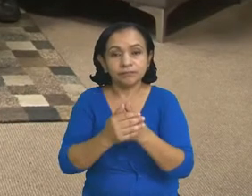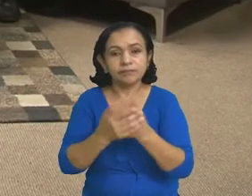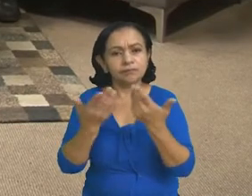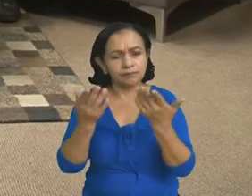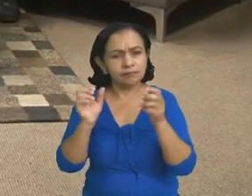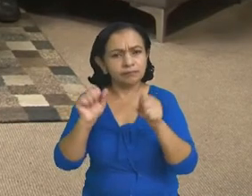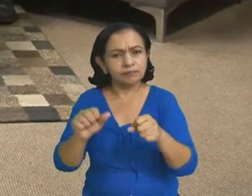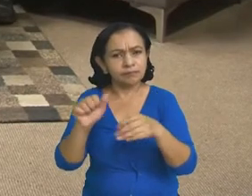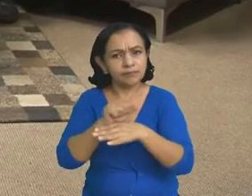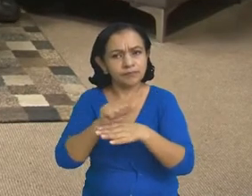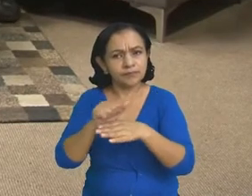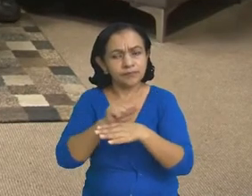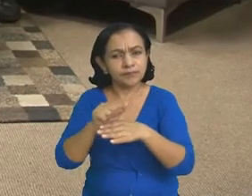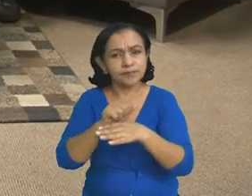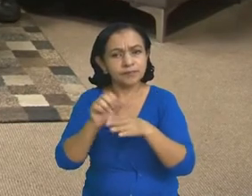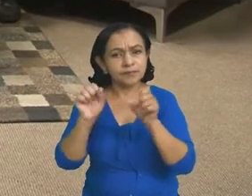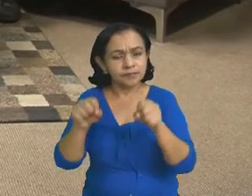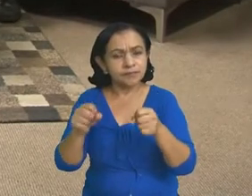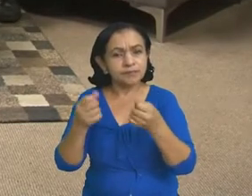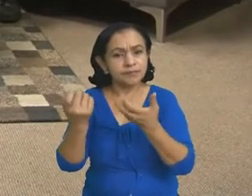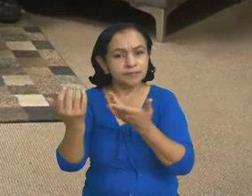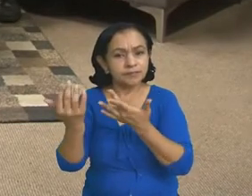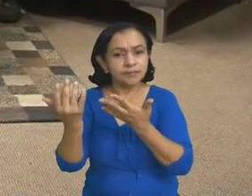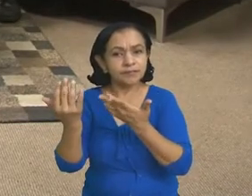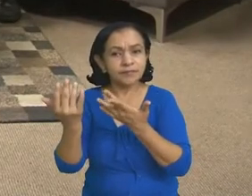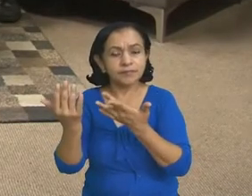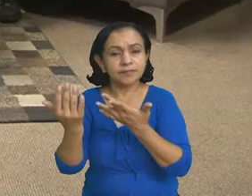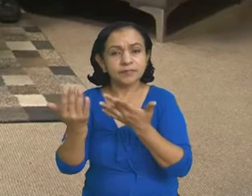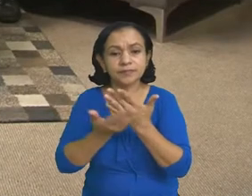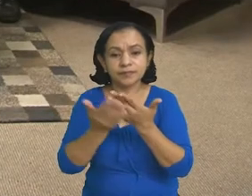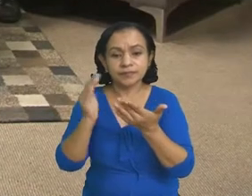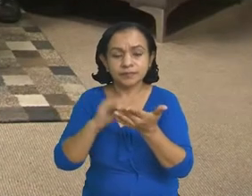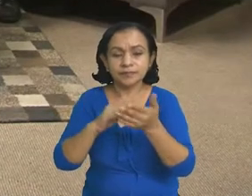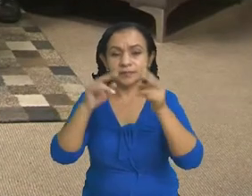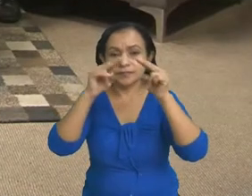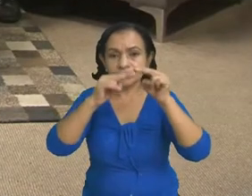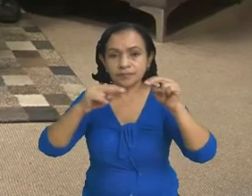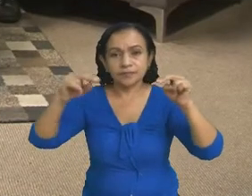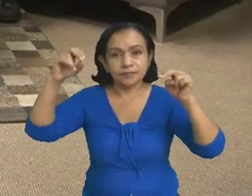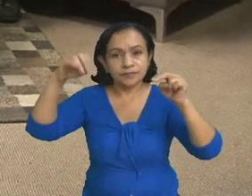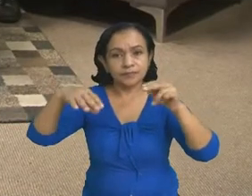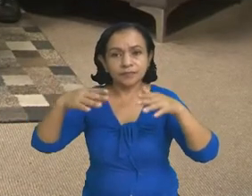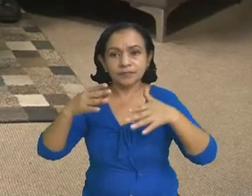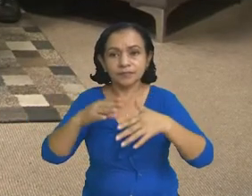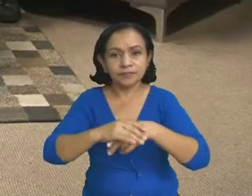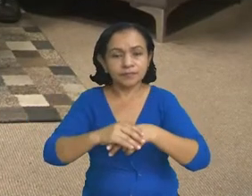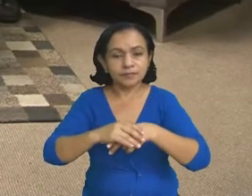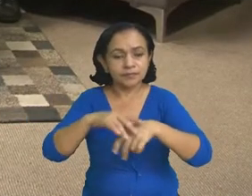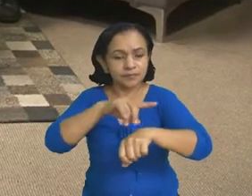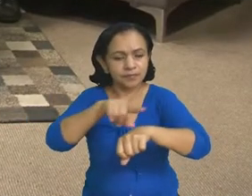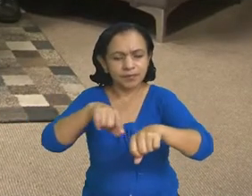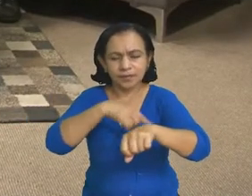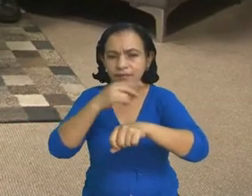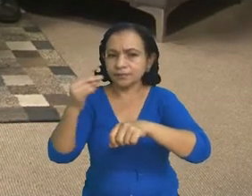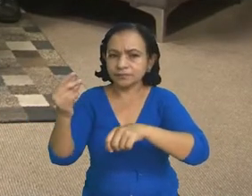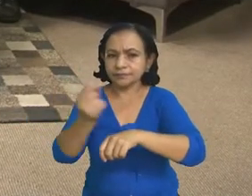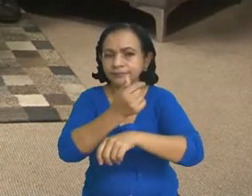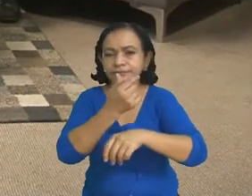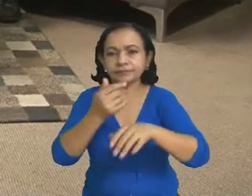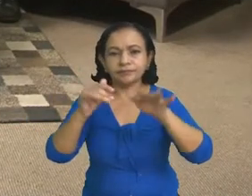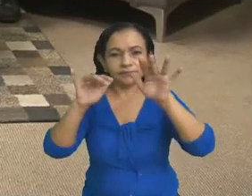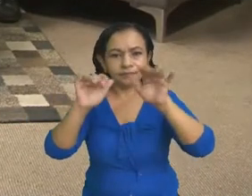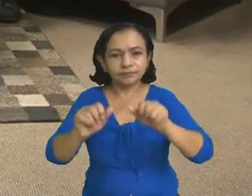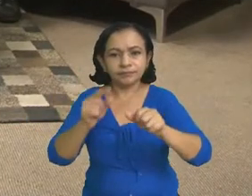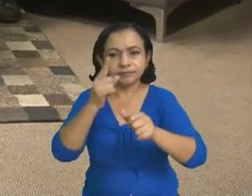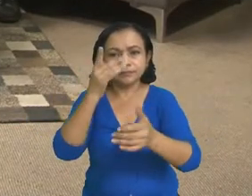preparados. O sea, ante una eventualidad, restablecemos el servicio en horas, pues. Y ya nos ha pasado, por